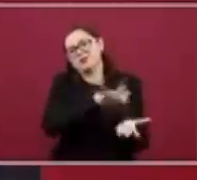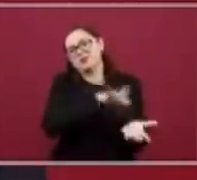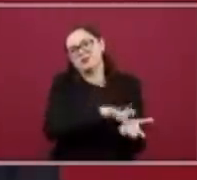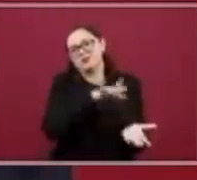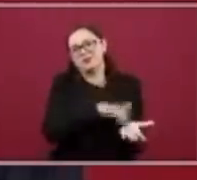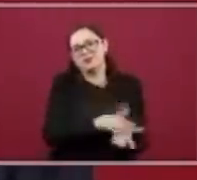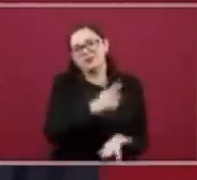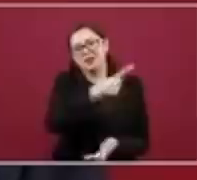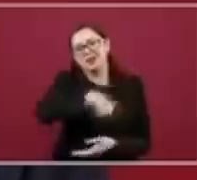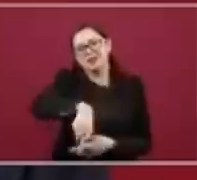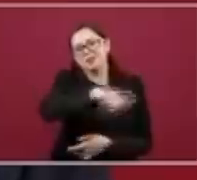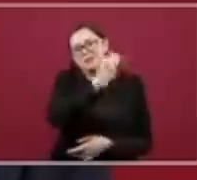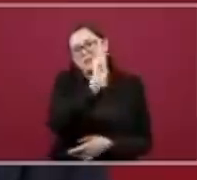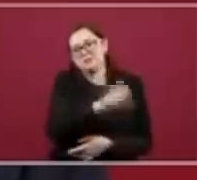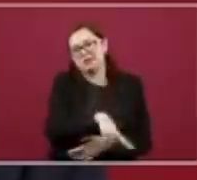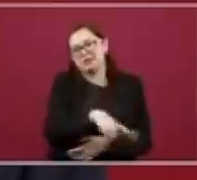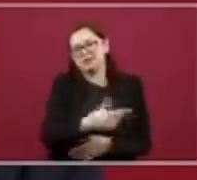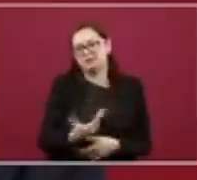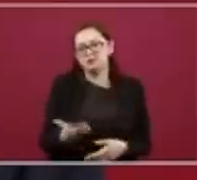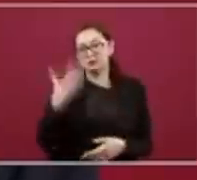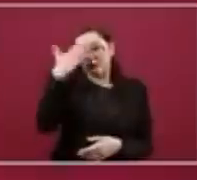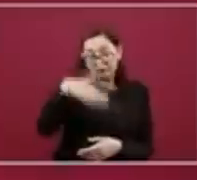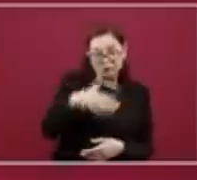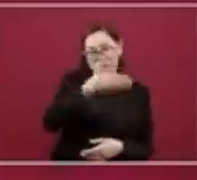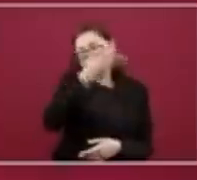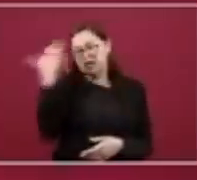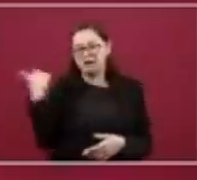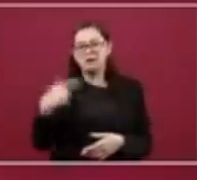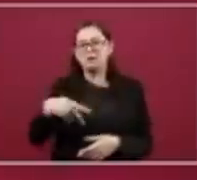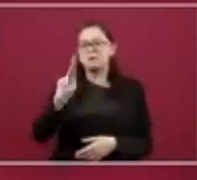consciente o inconscientemente durante mucho tiempo